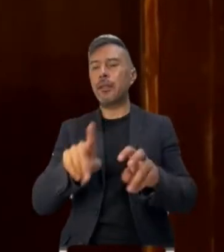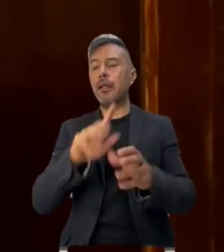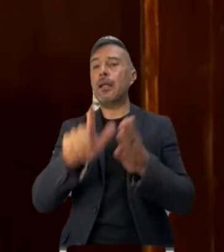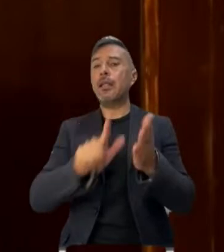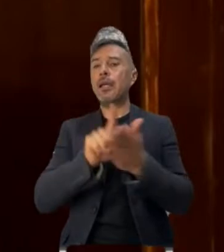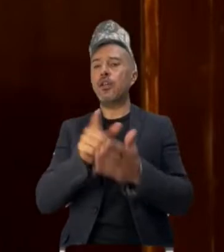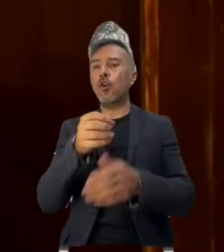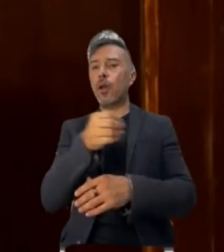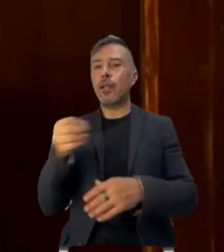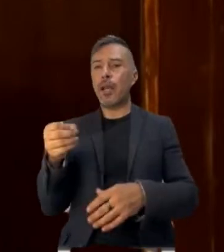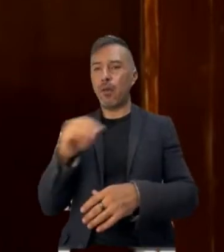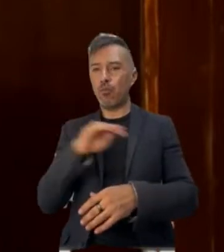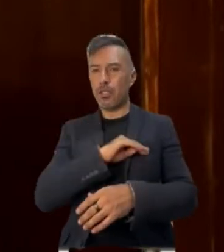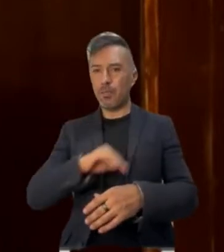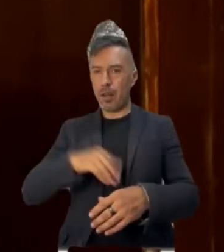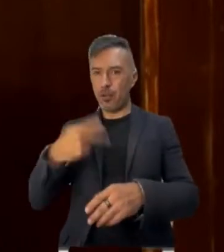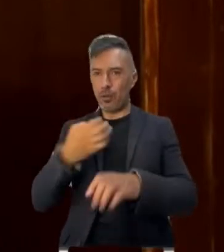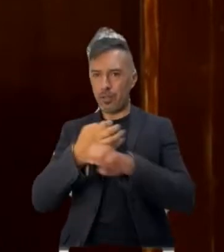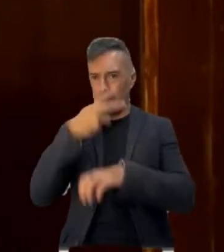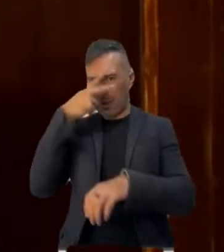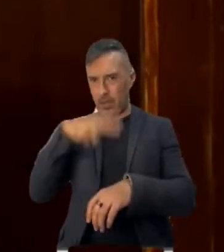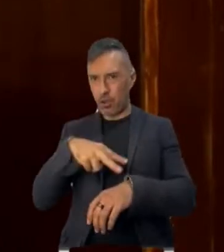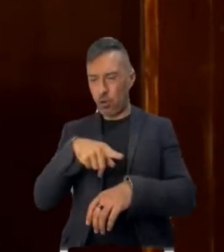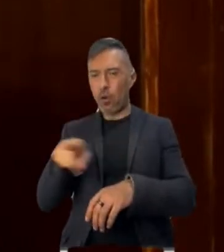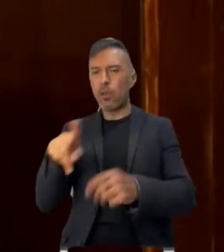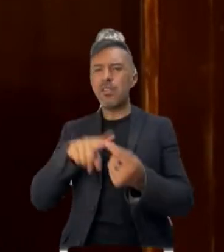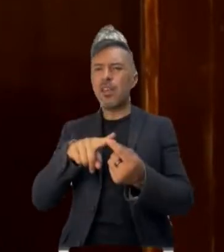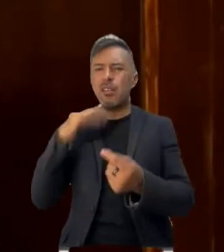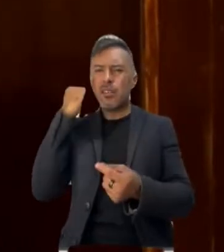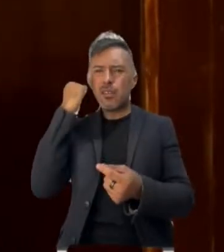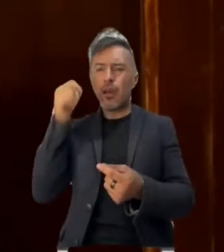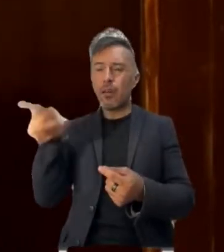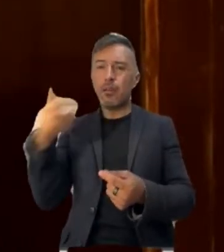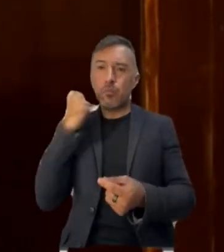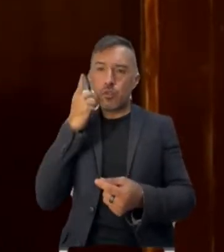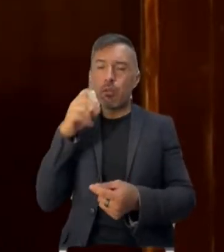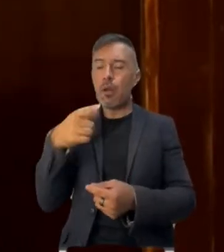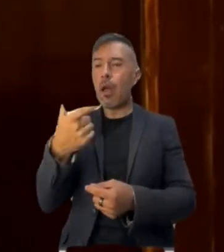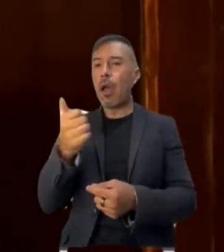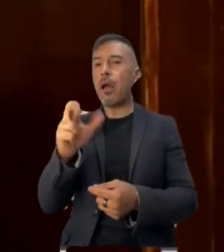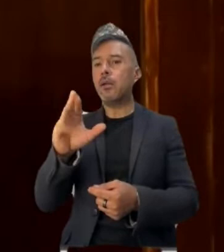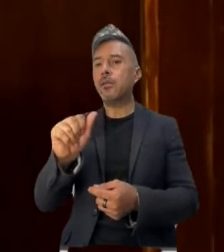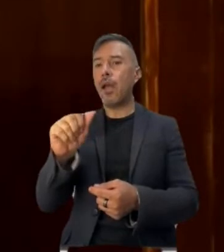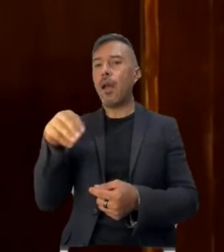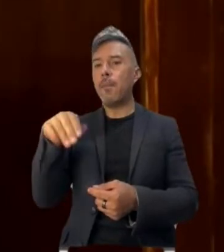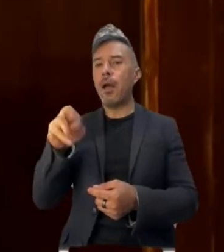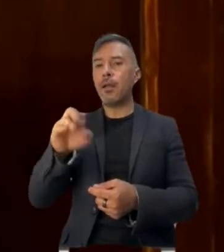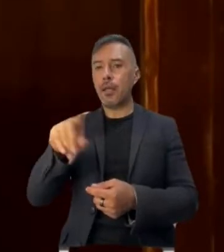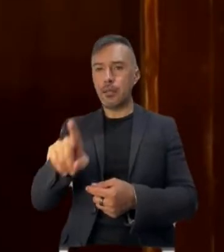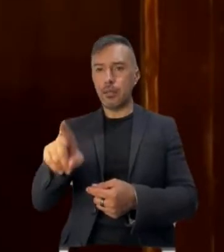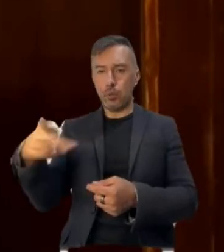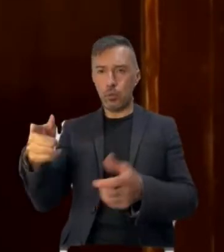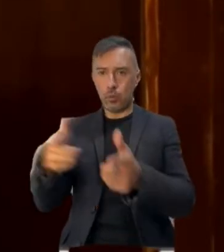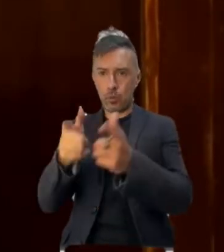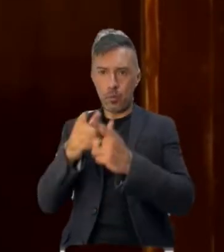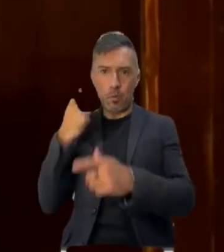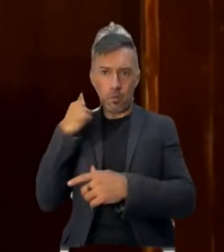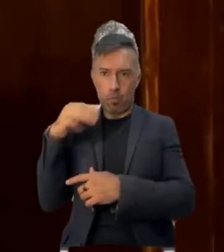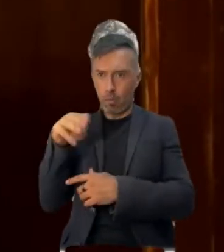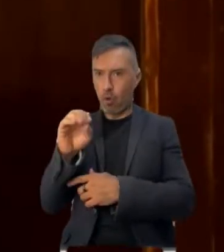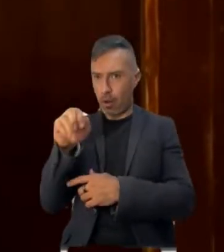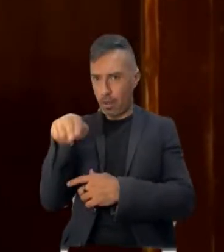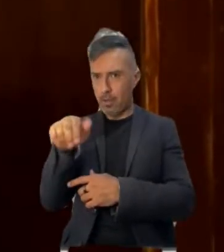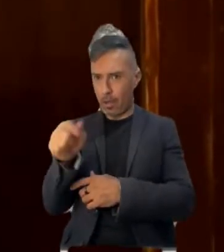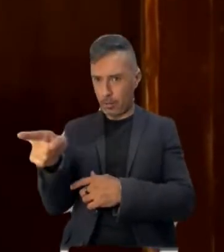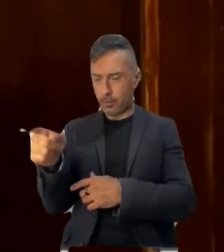del Estado de México, presentada por el diputado Isaac Martín Montoya Márquez del Grupo Parlamentario del Partido Morena. Segundo, se adjunta